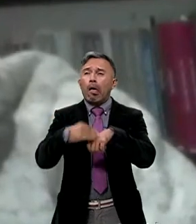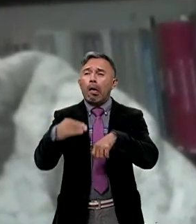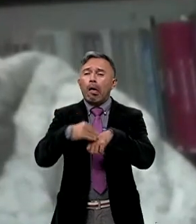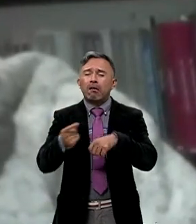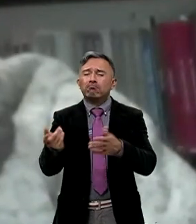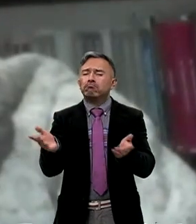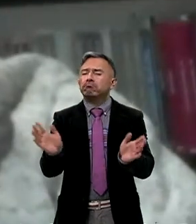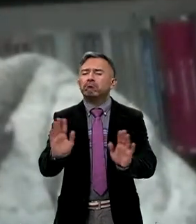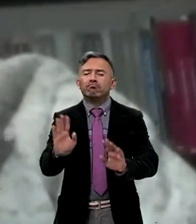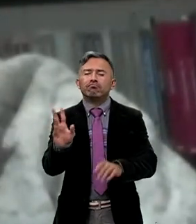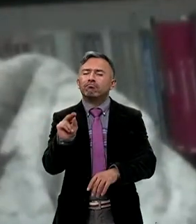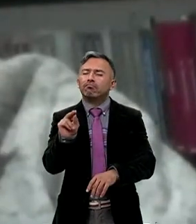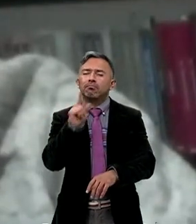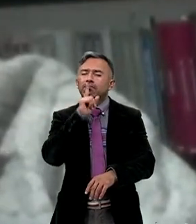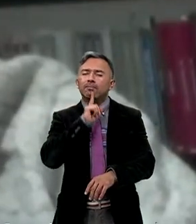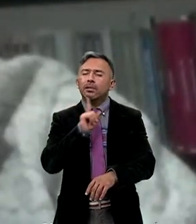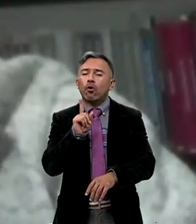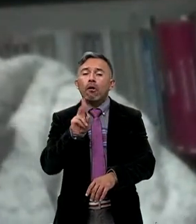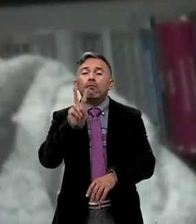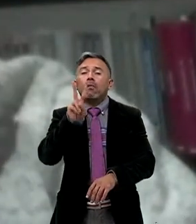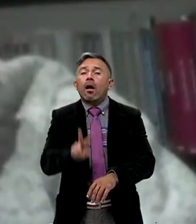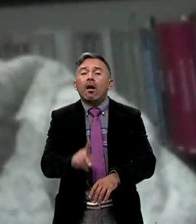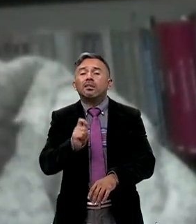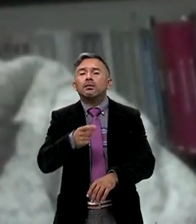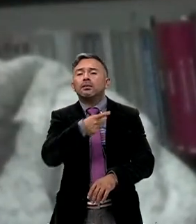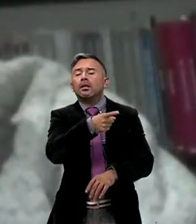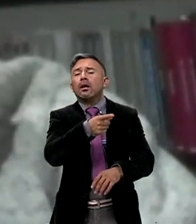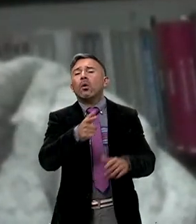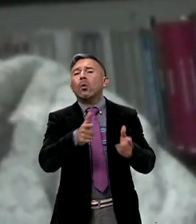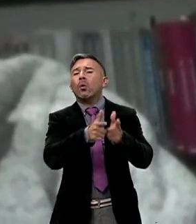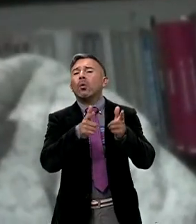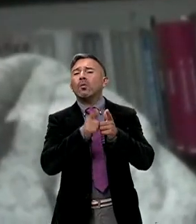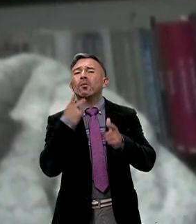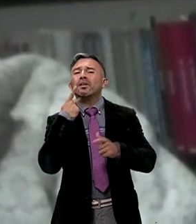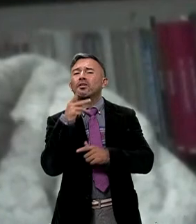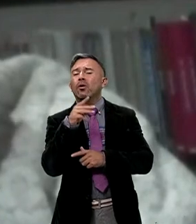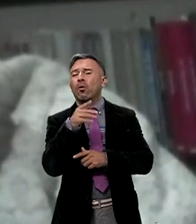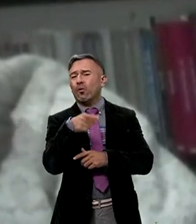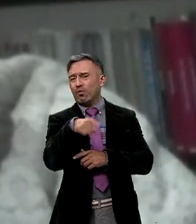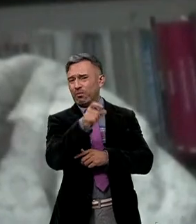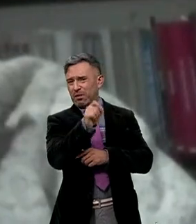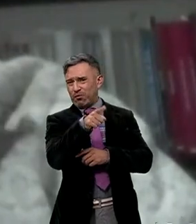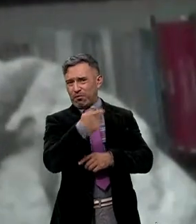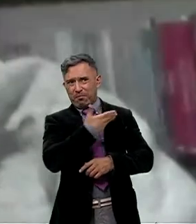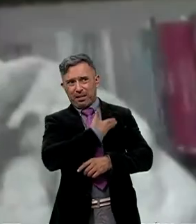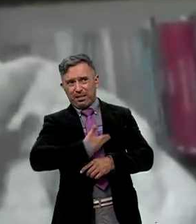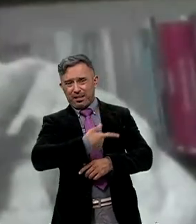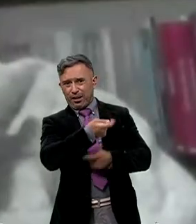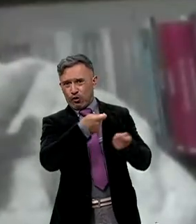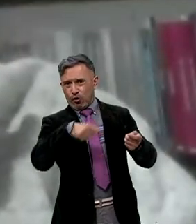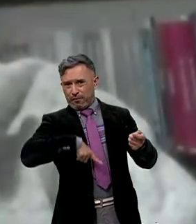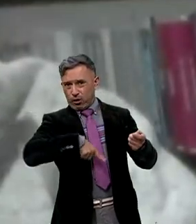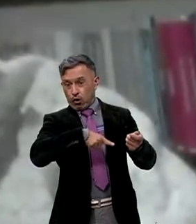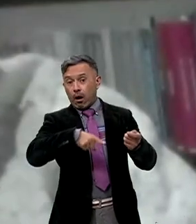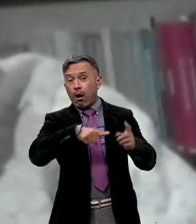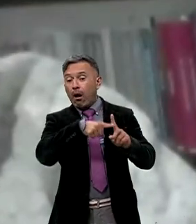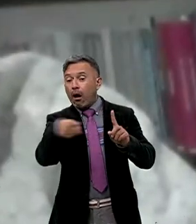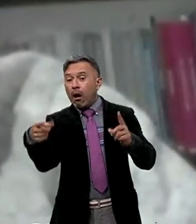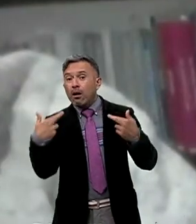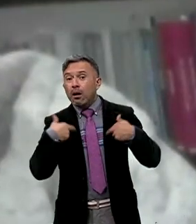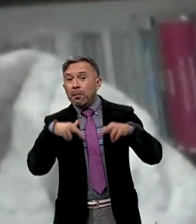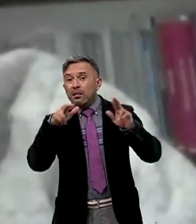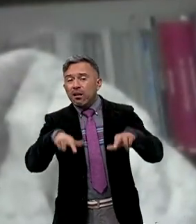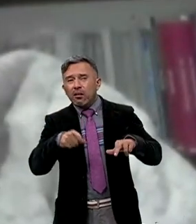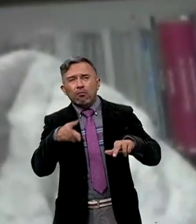que se conduce el partido en el gobierno y sus representantes que la gente se da cuenta que no es